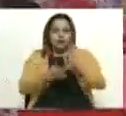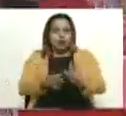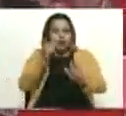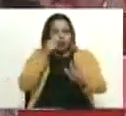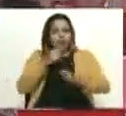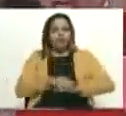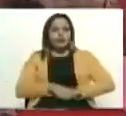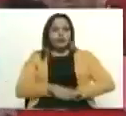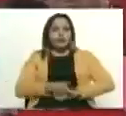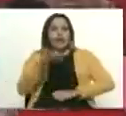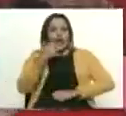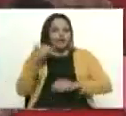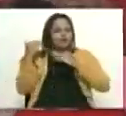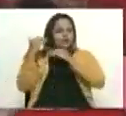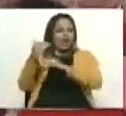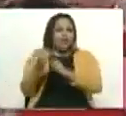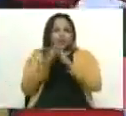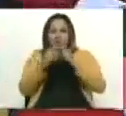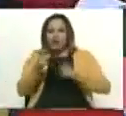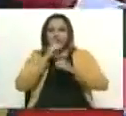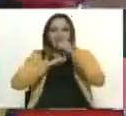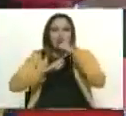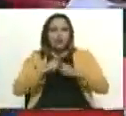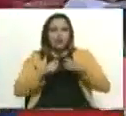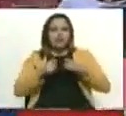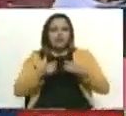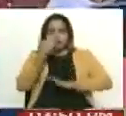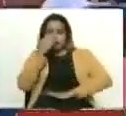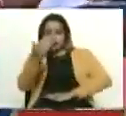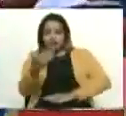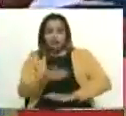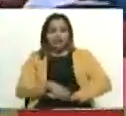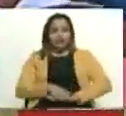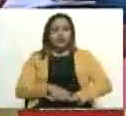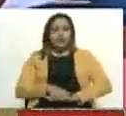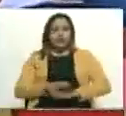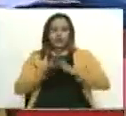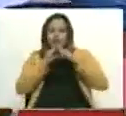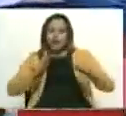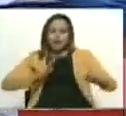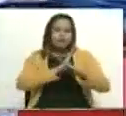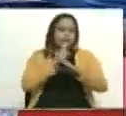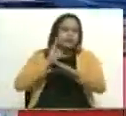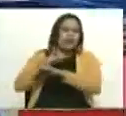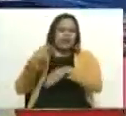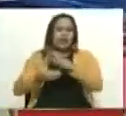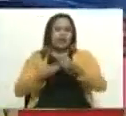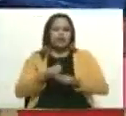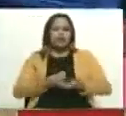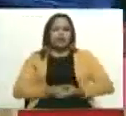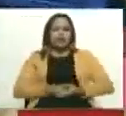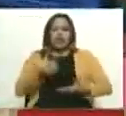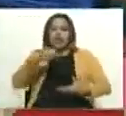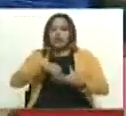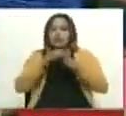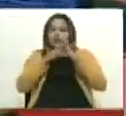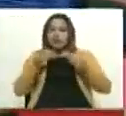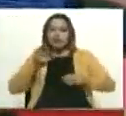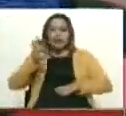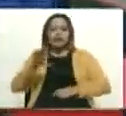que ha estado a la altura de los compromisos que se le han puesto a través de todo este bloqueo que nos han puesto dentro de todo el país.